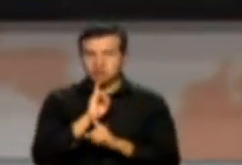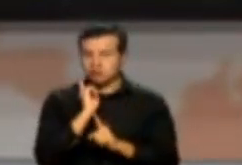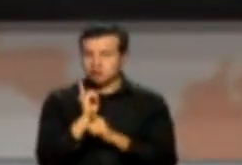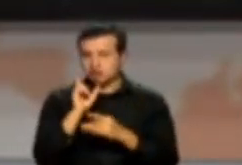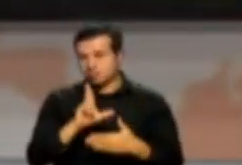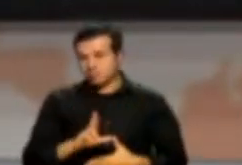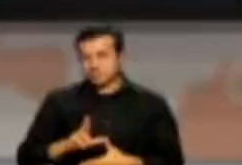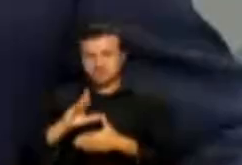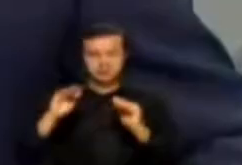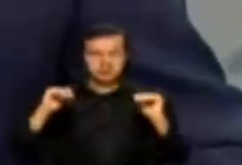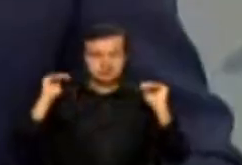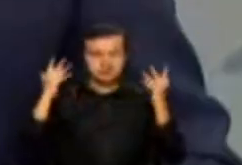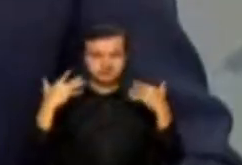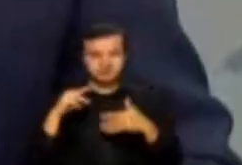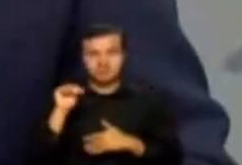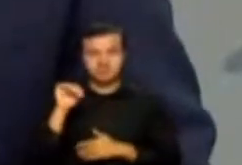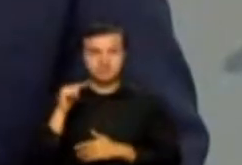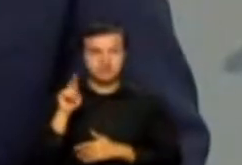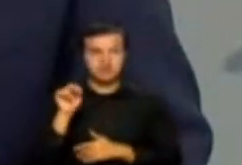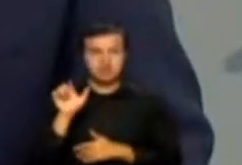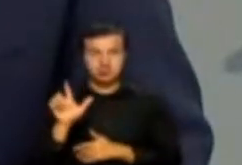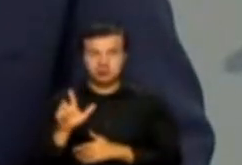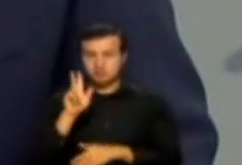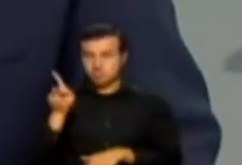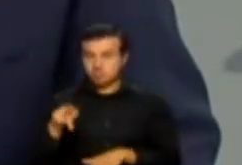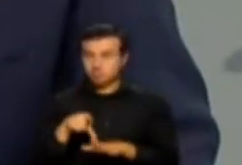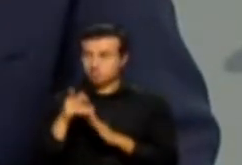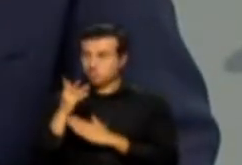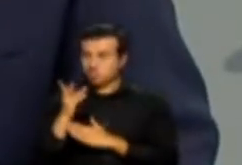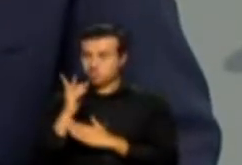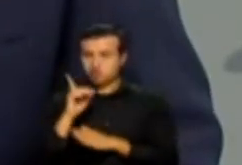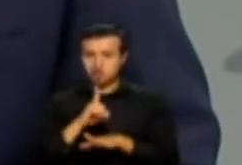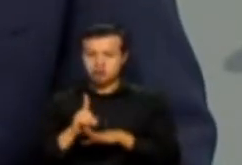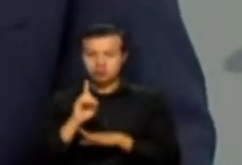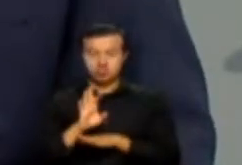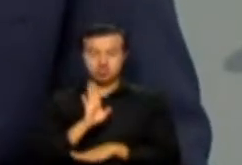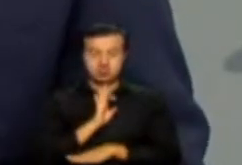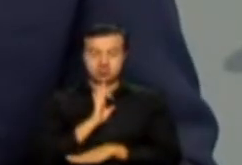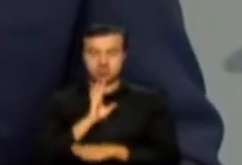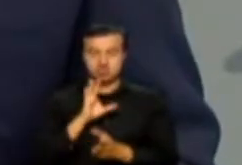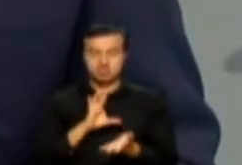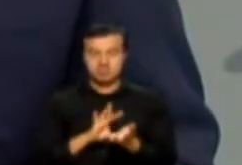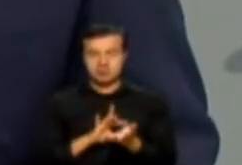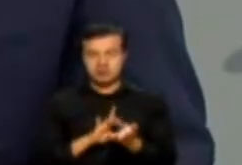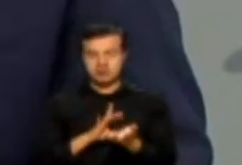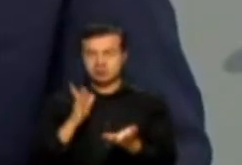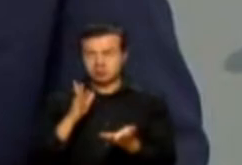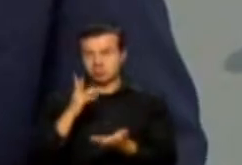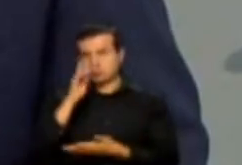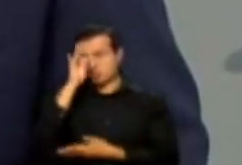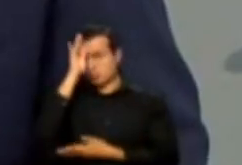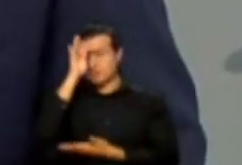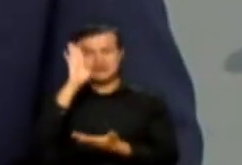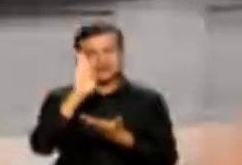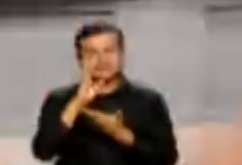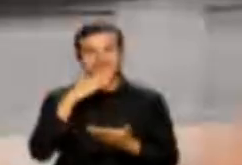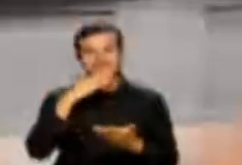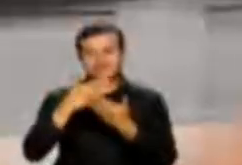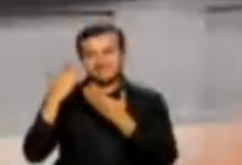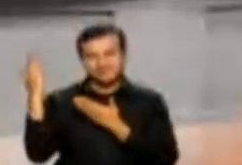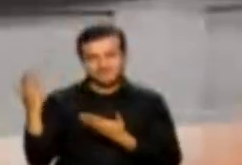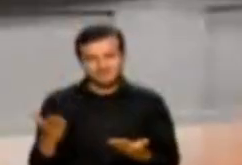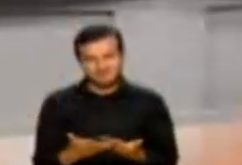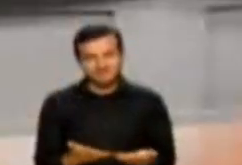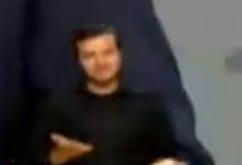latinoamérica miguel moreira neumólogo director técnico médico del hospital carlos andrade marín gracias por estar aquí y